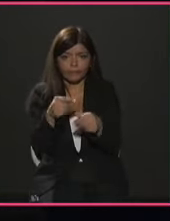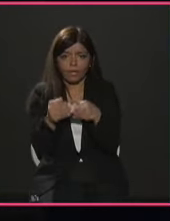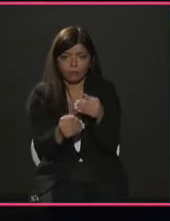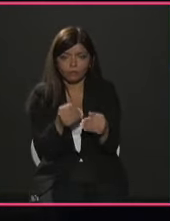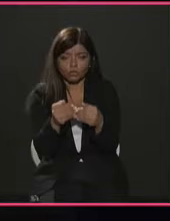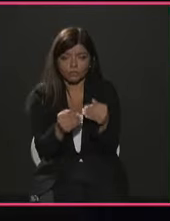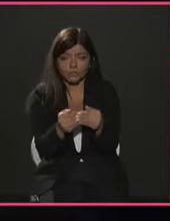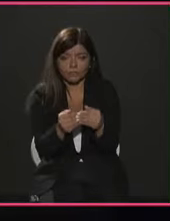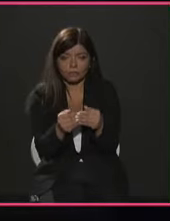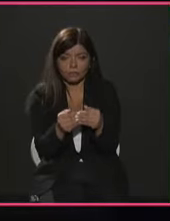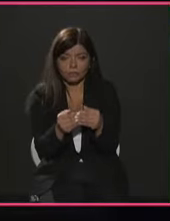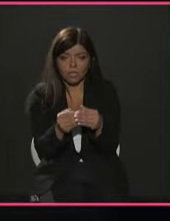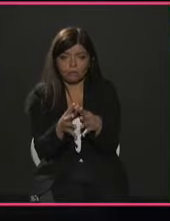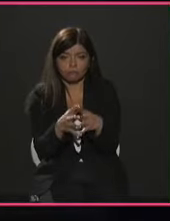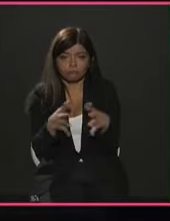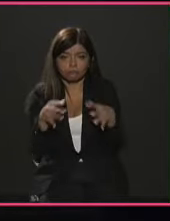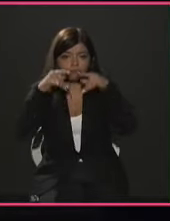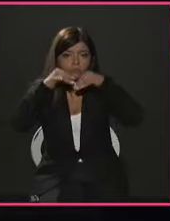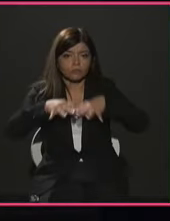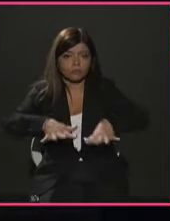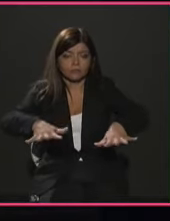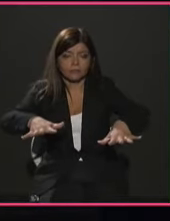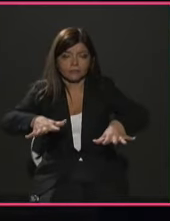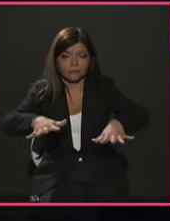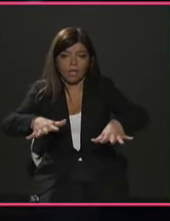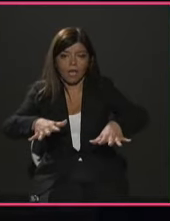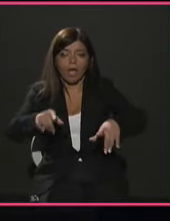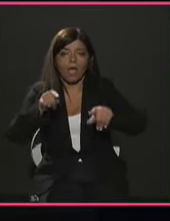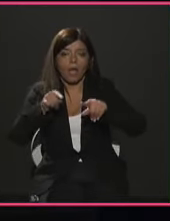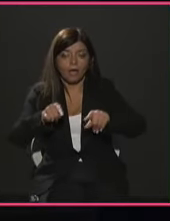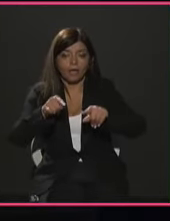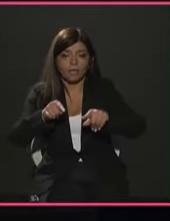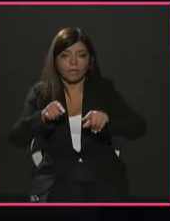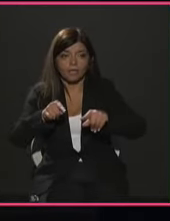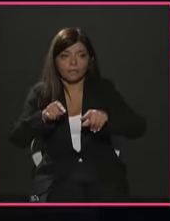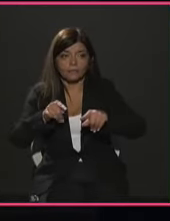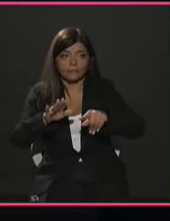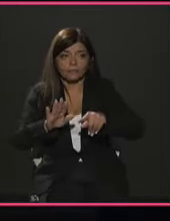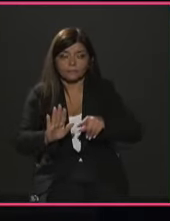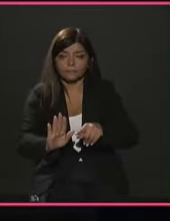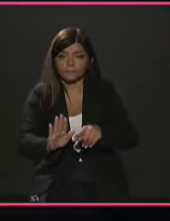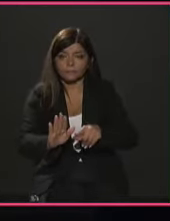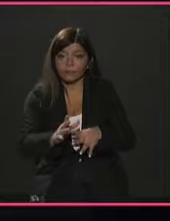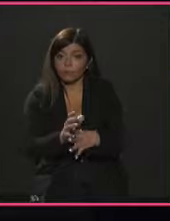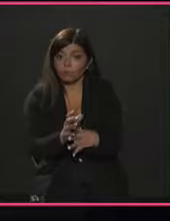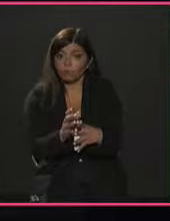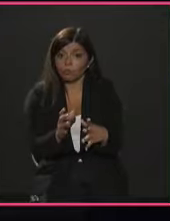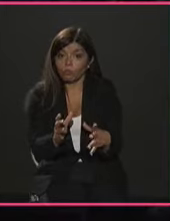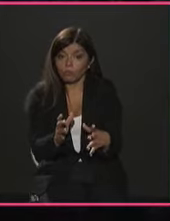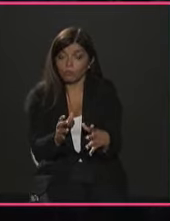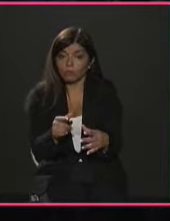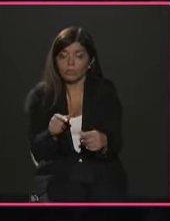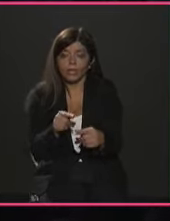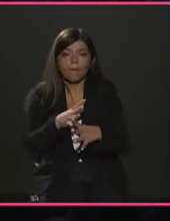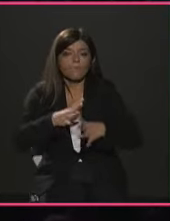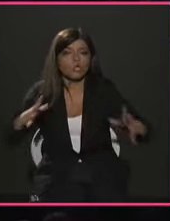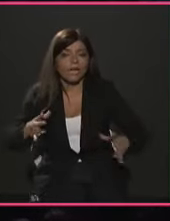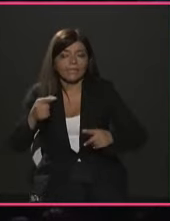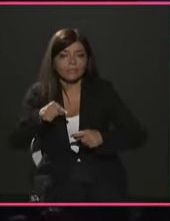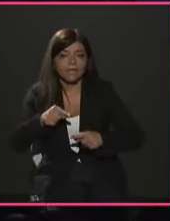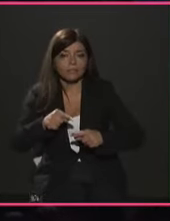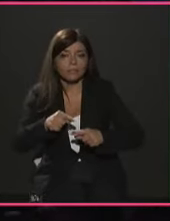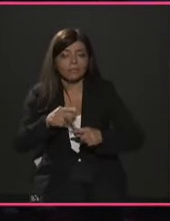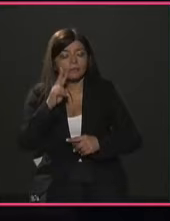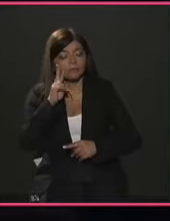proceso masivo distribuido que está a escala tan grande que puede ser algo